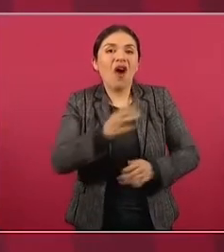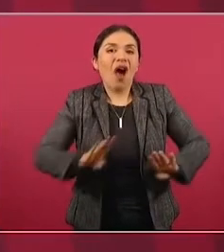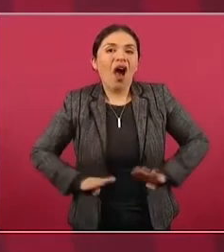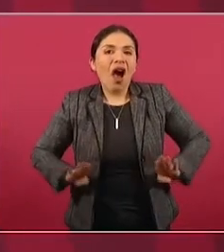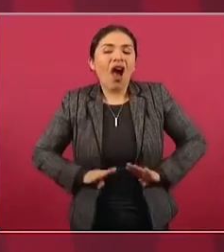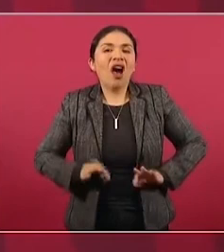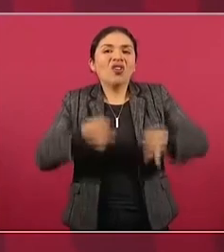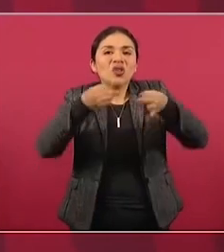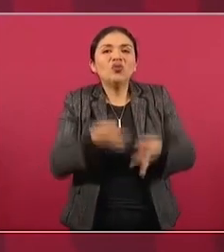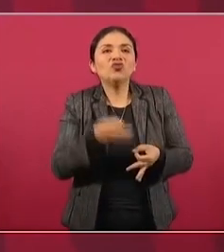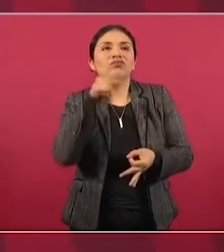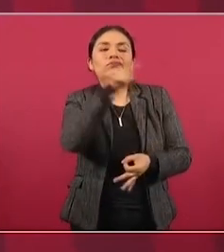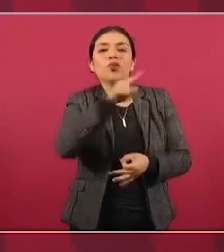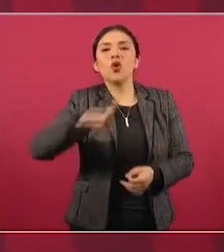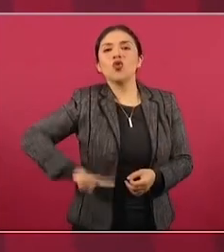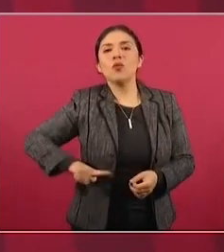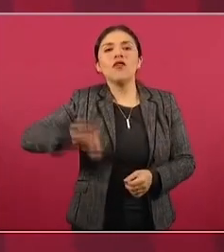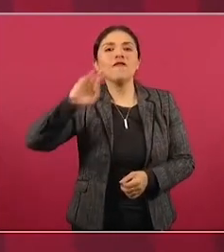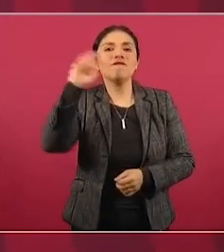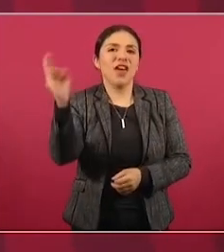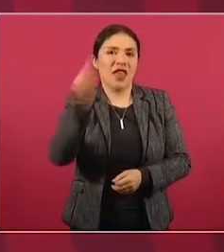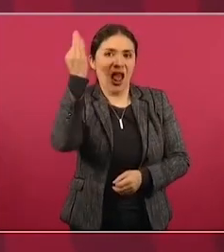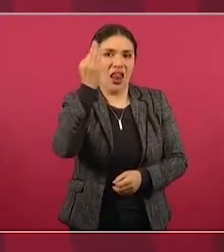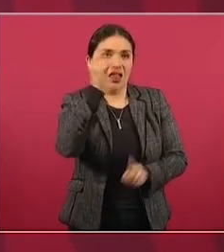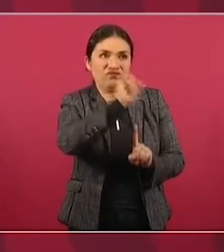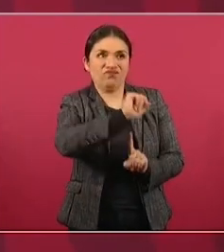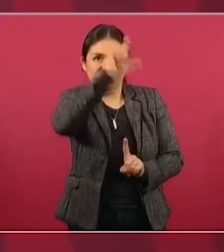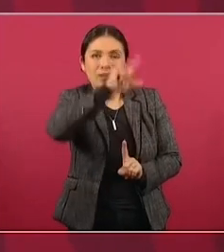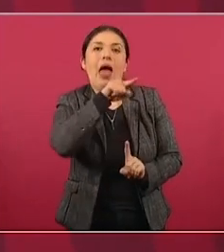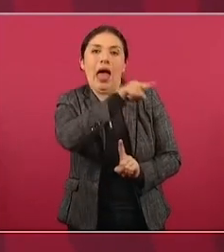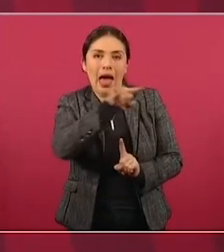gobierno federal en Estados Unidos.